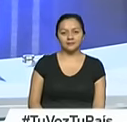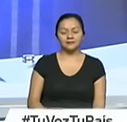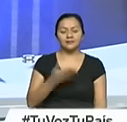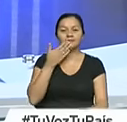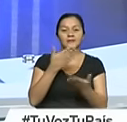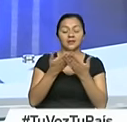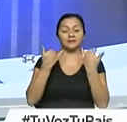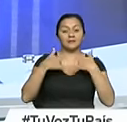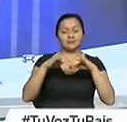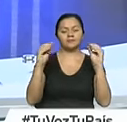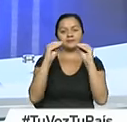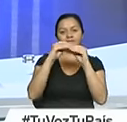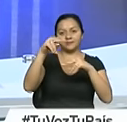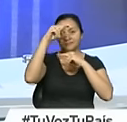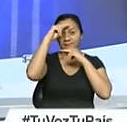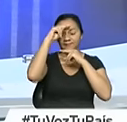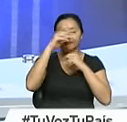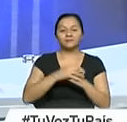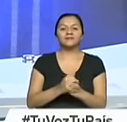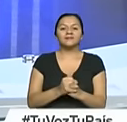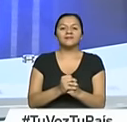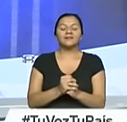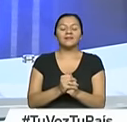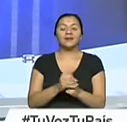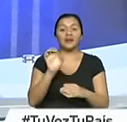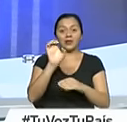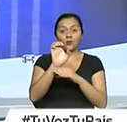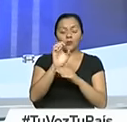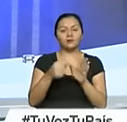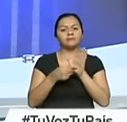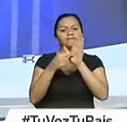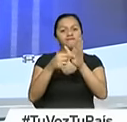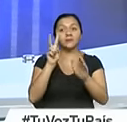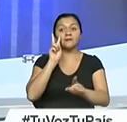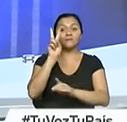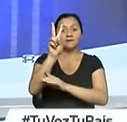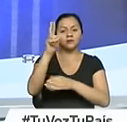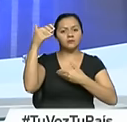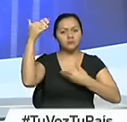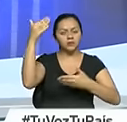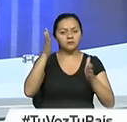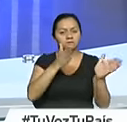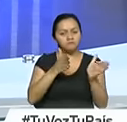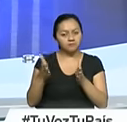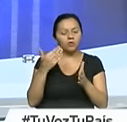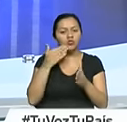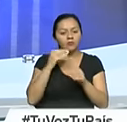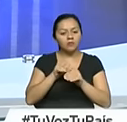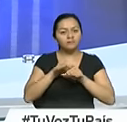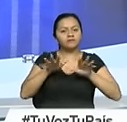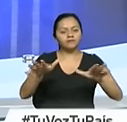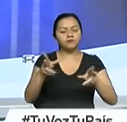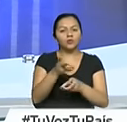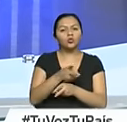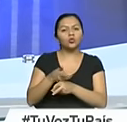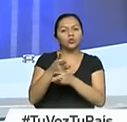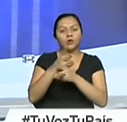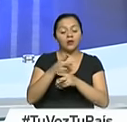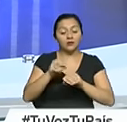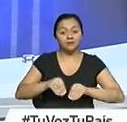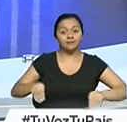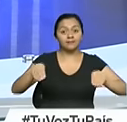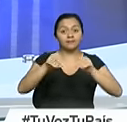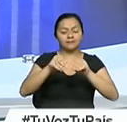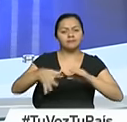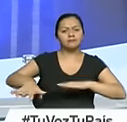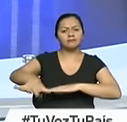Gracias por continuar en nuestra sintonía. Ecuador presentará la visión política y ambiental en favor de la ampliación y conservación del territorio